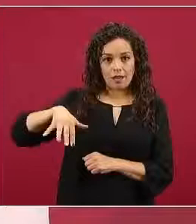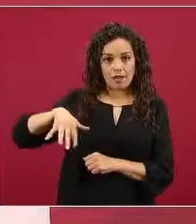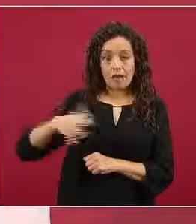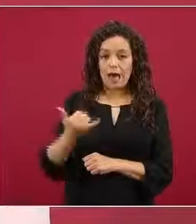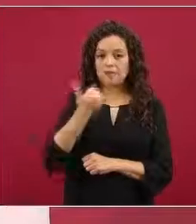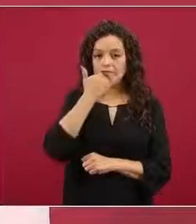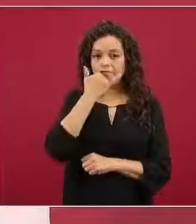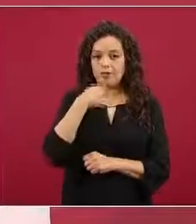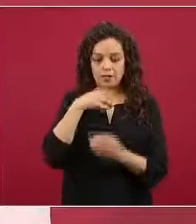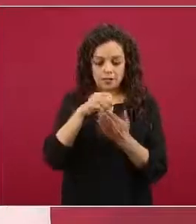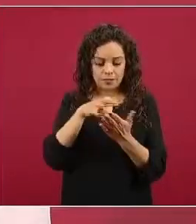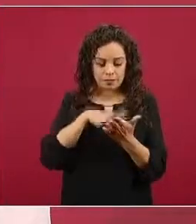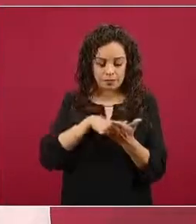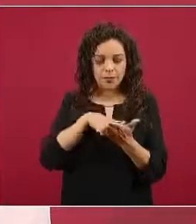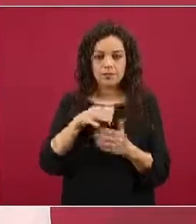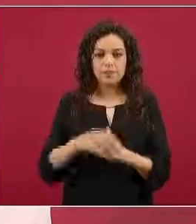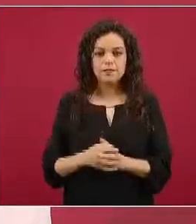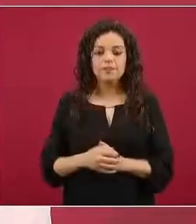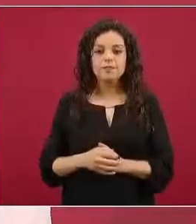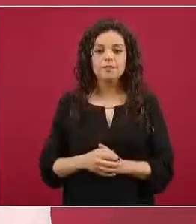anotación. Como